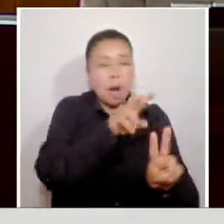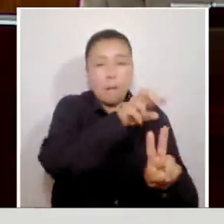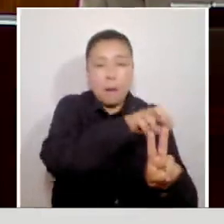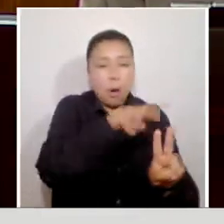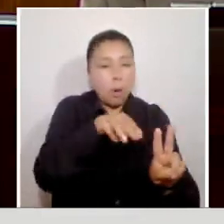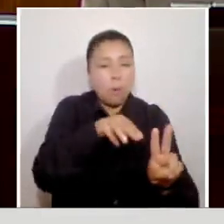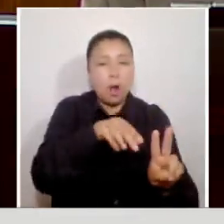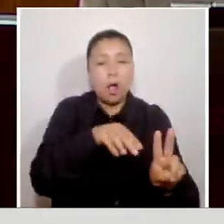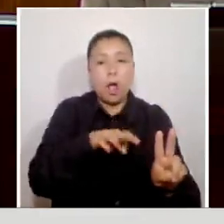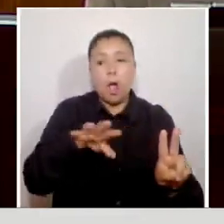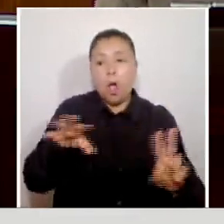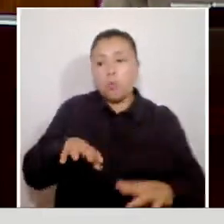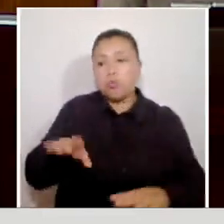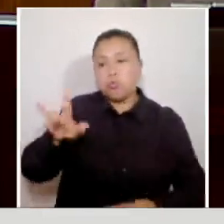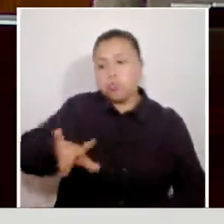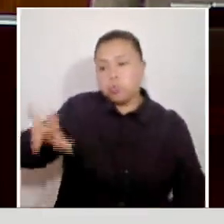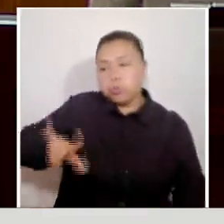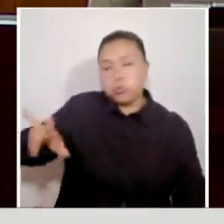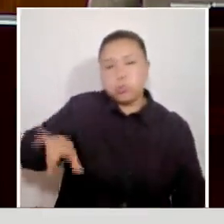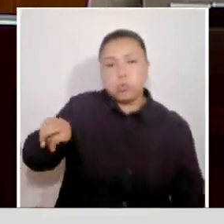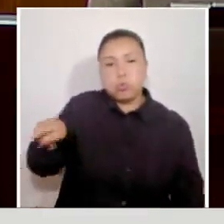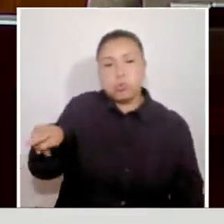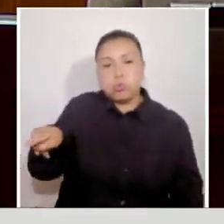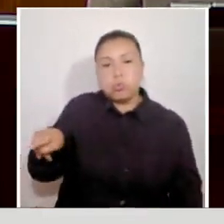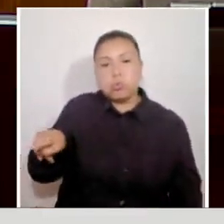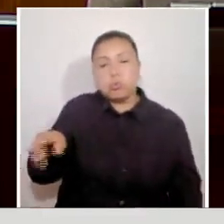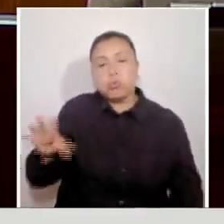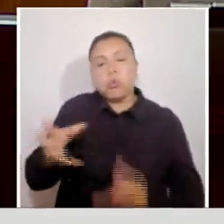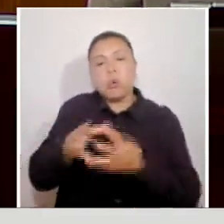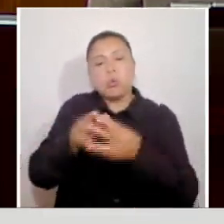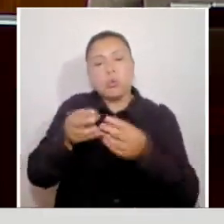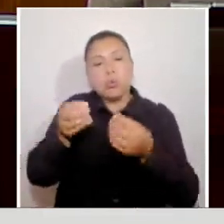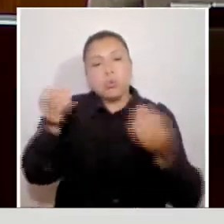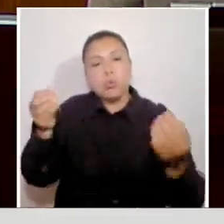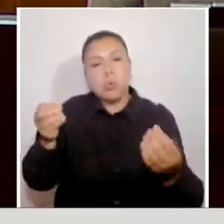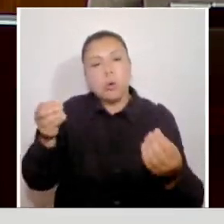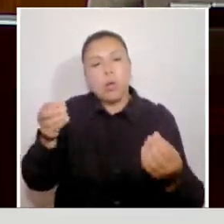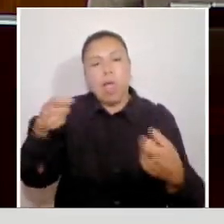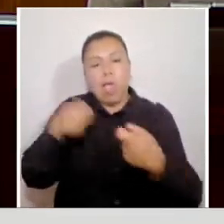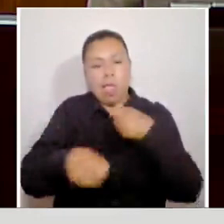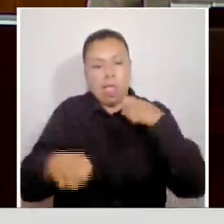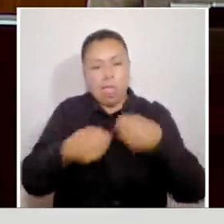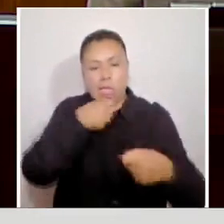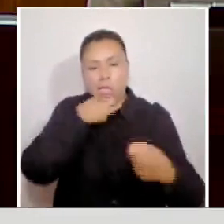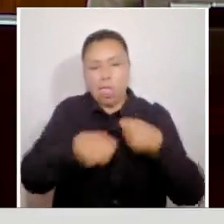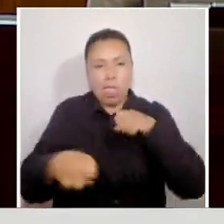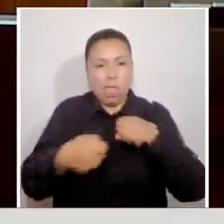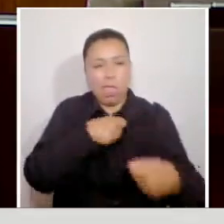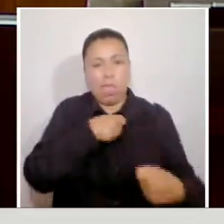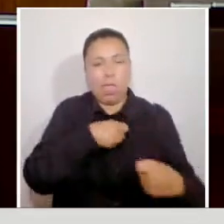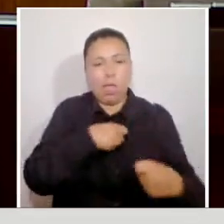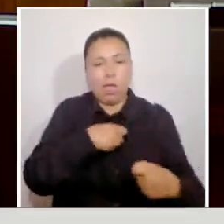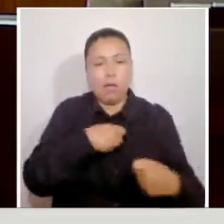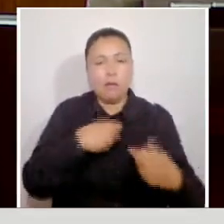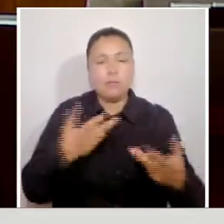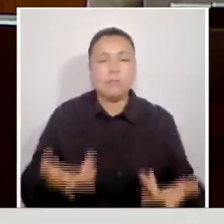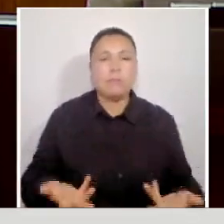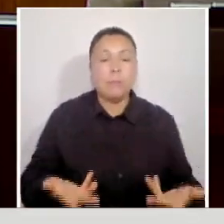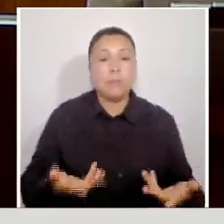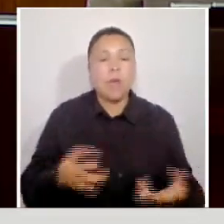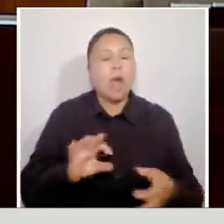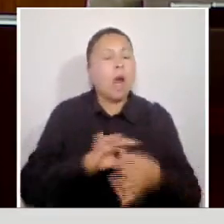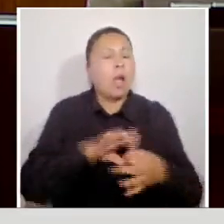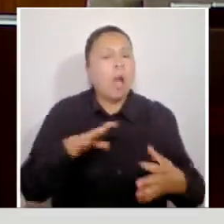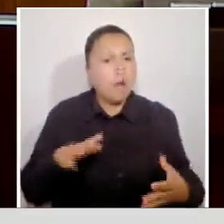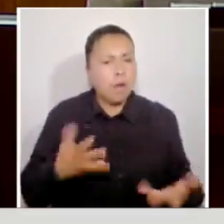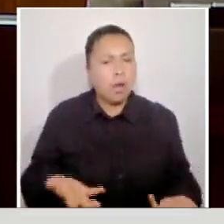a un hijo como un medio para resolver sus disputas con el otro progenitor esto es gravísimo